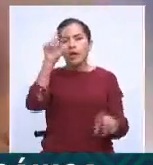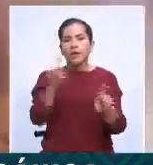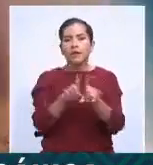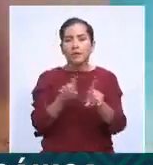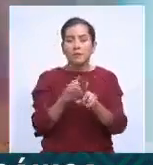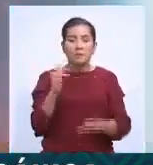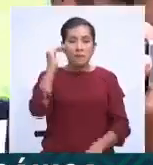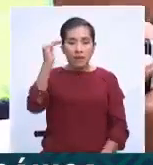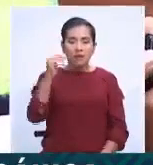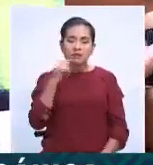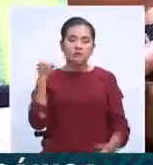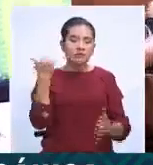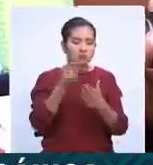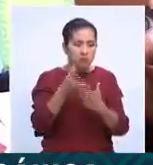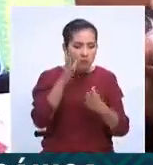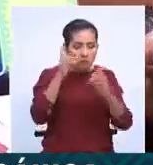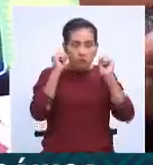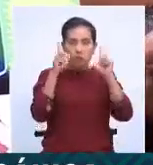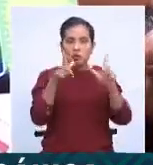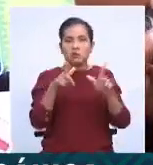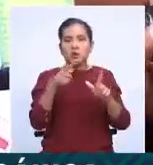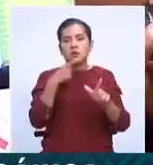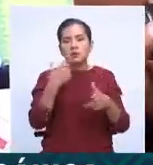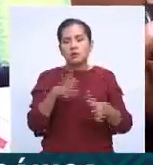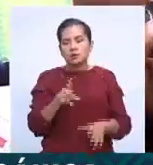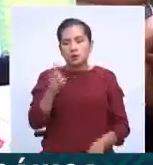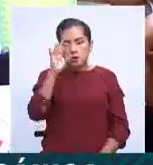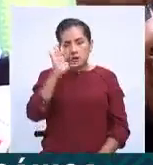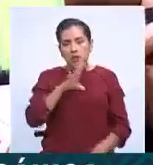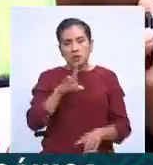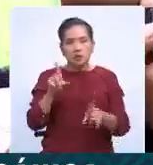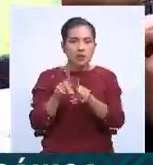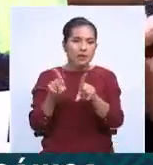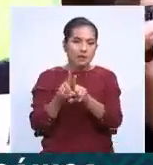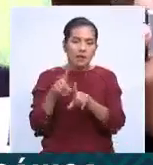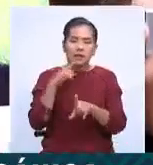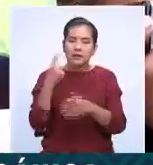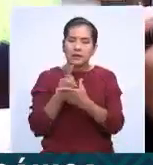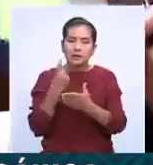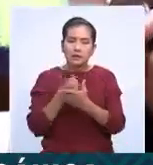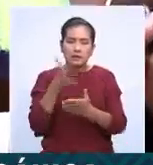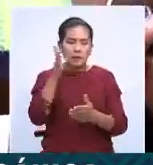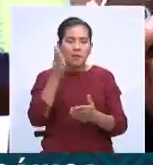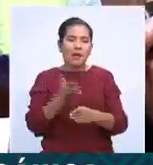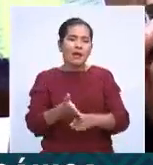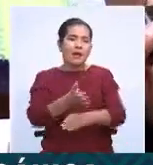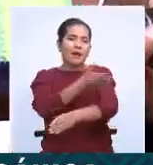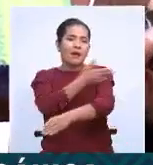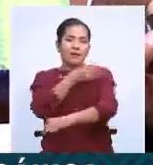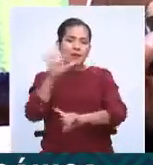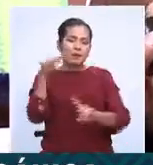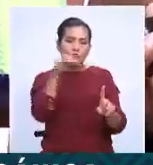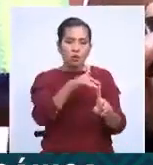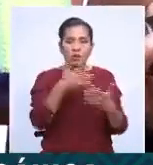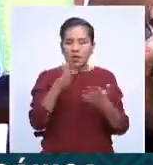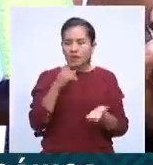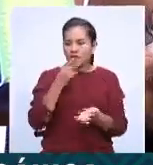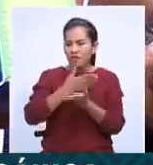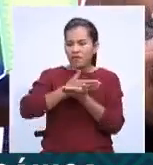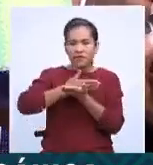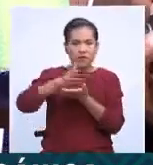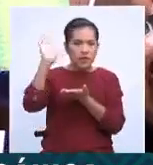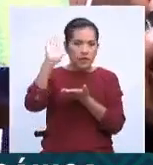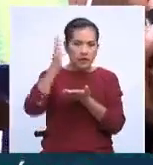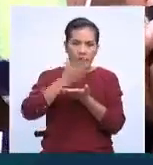encuentra el cuerpo, menciona de que él ya tenía antecedentes de haber agredido a su madre, fue botado del domicilio